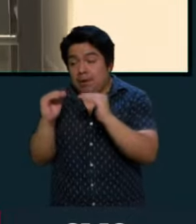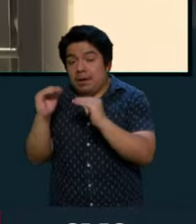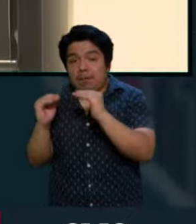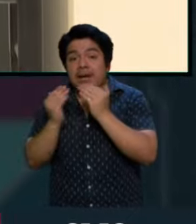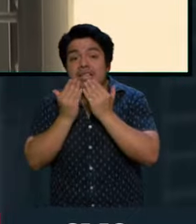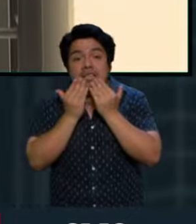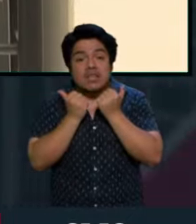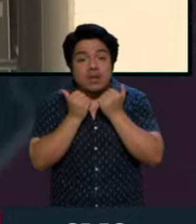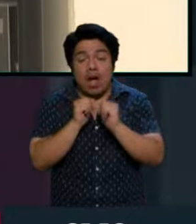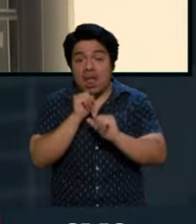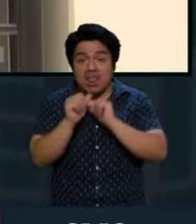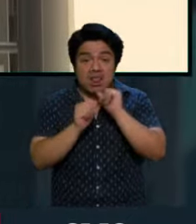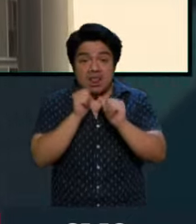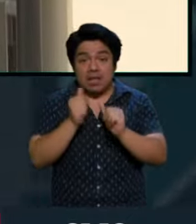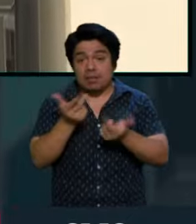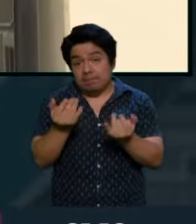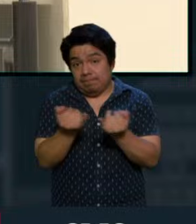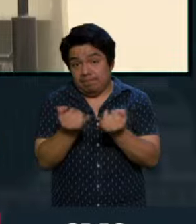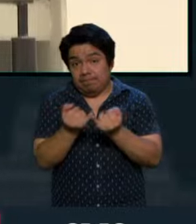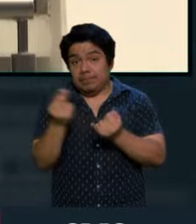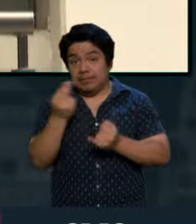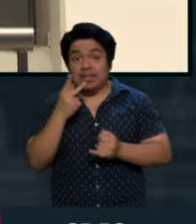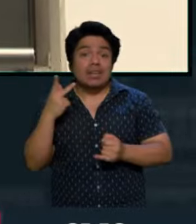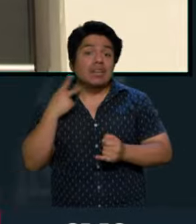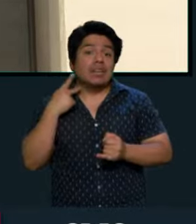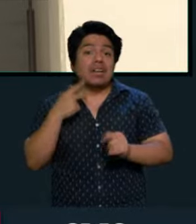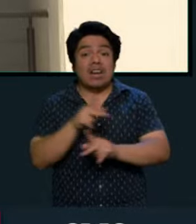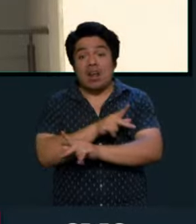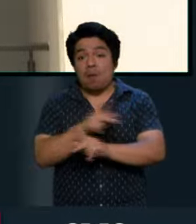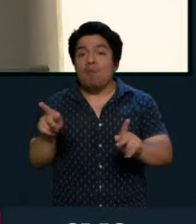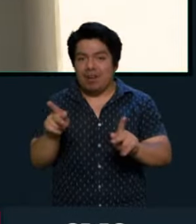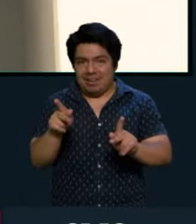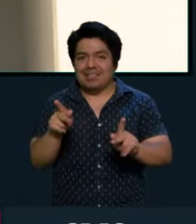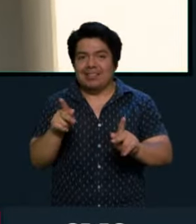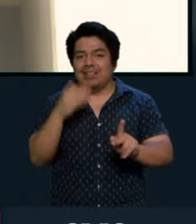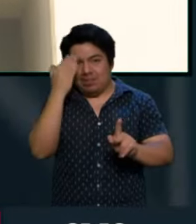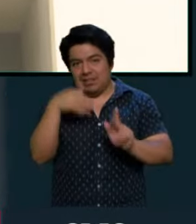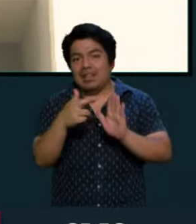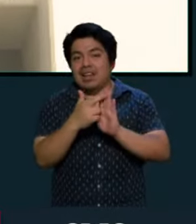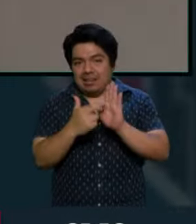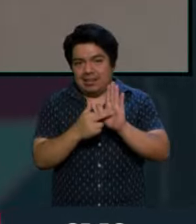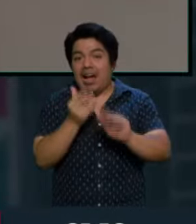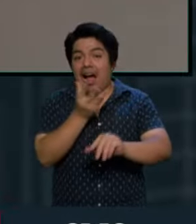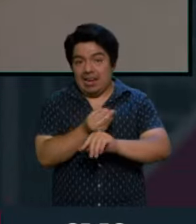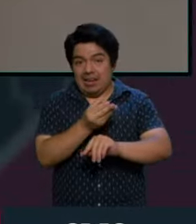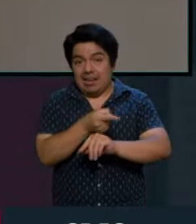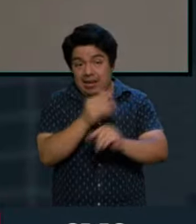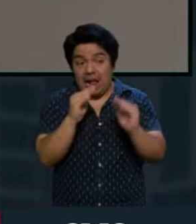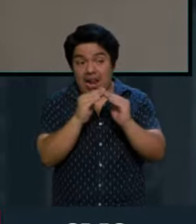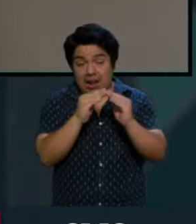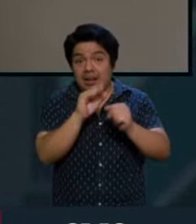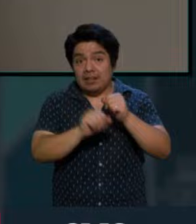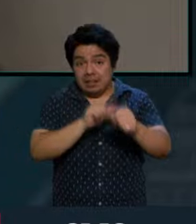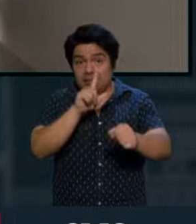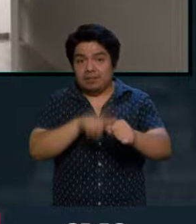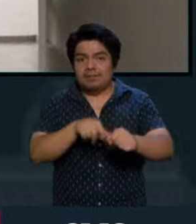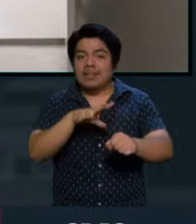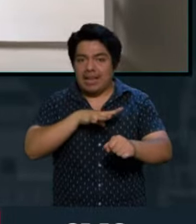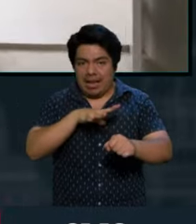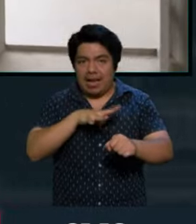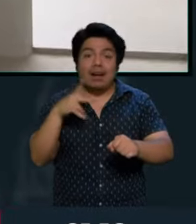que también pudiera estar complementado por políticas públicas fuertes que favorecieran la vivienda social. Así como hay una política de